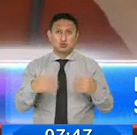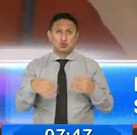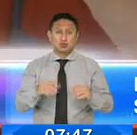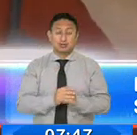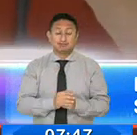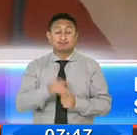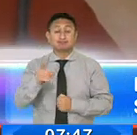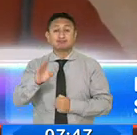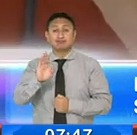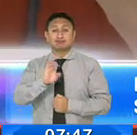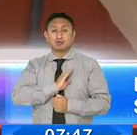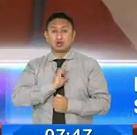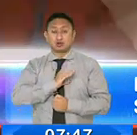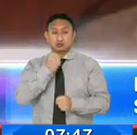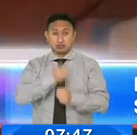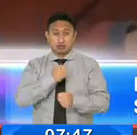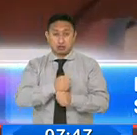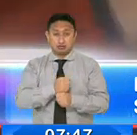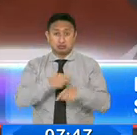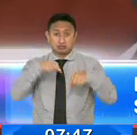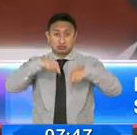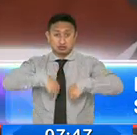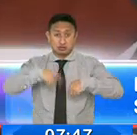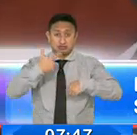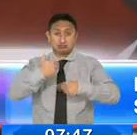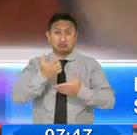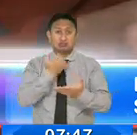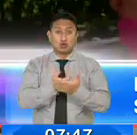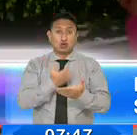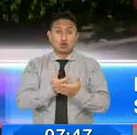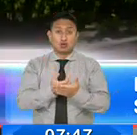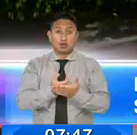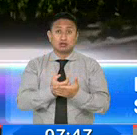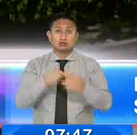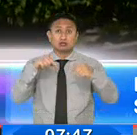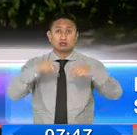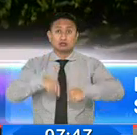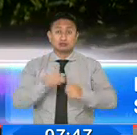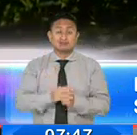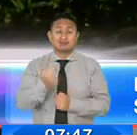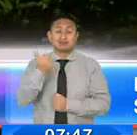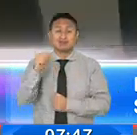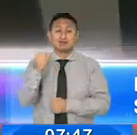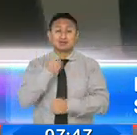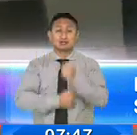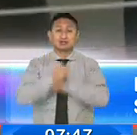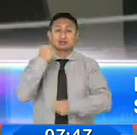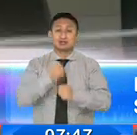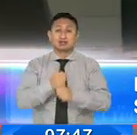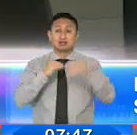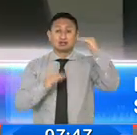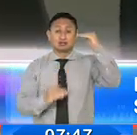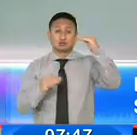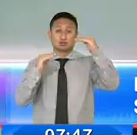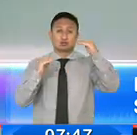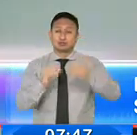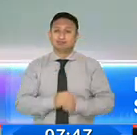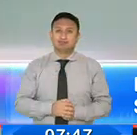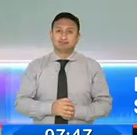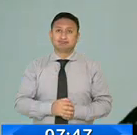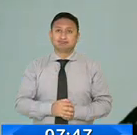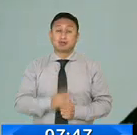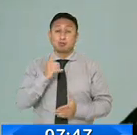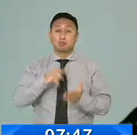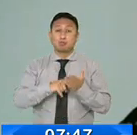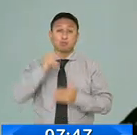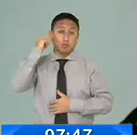expertos laborales, la recesión económica provocará un retroceso de 10 años en la conquista de derechos. El salario para las mujeres